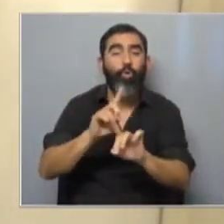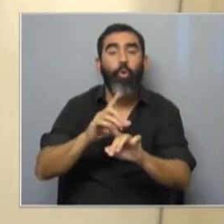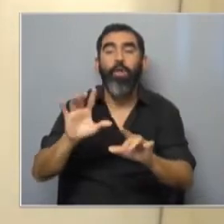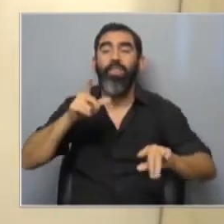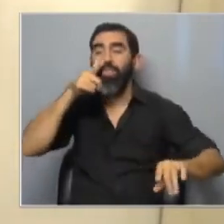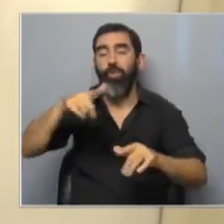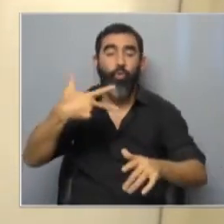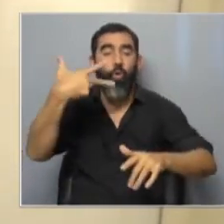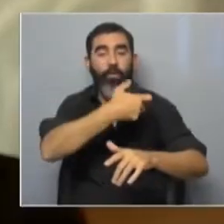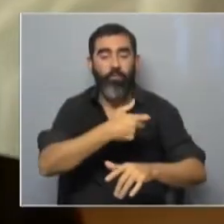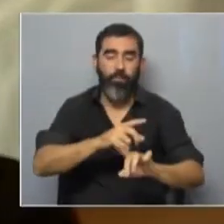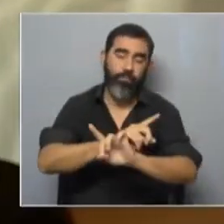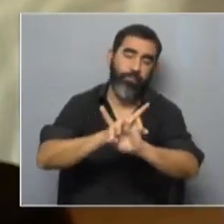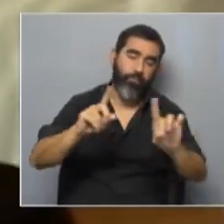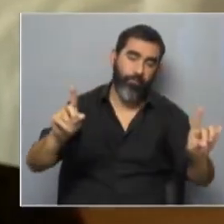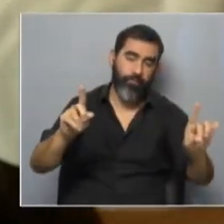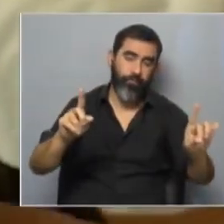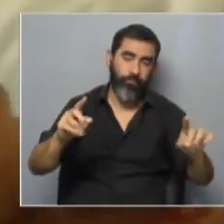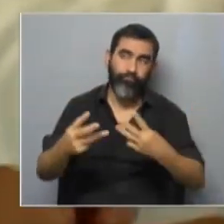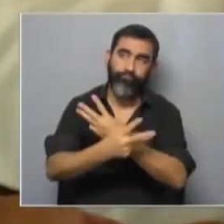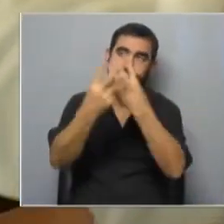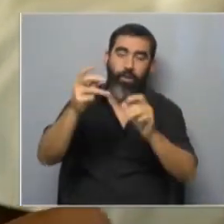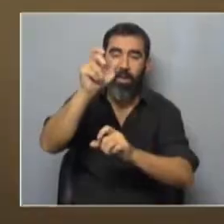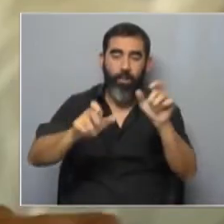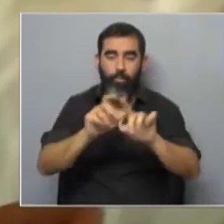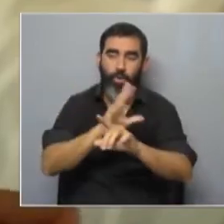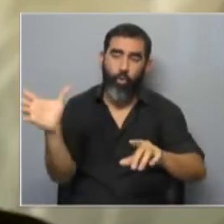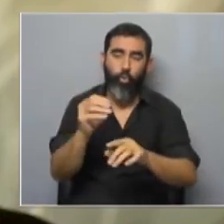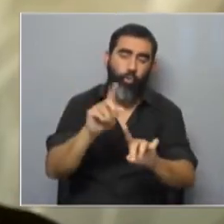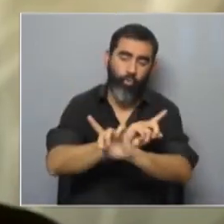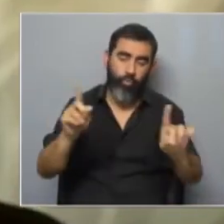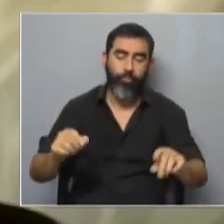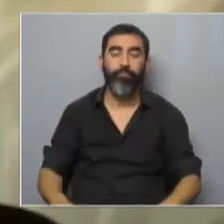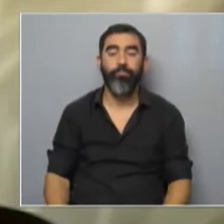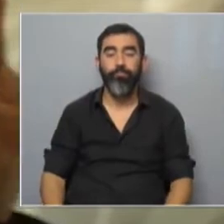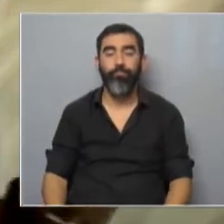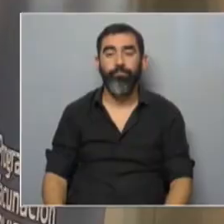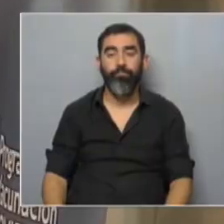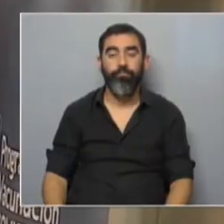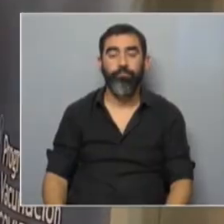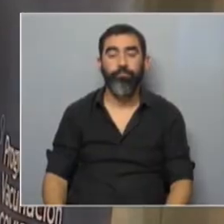pasa directamente a una vacunación masiva de toda la población. Que